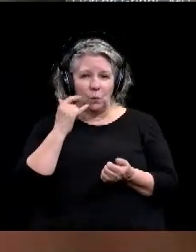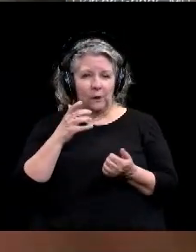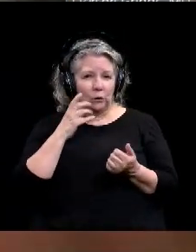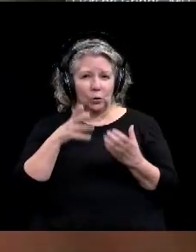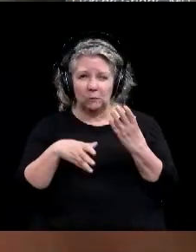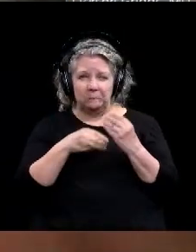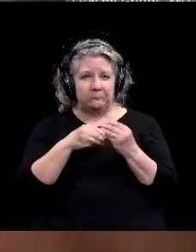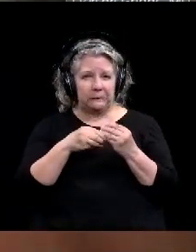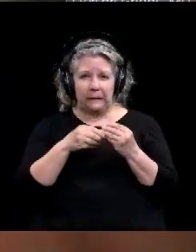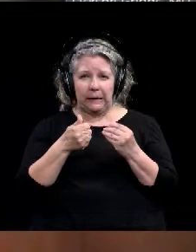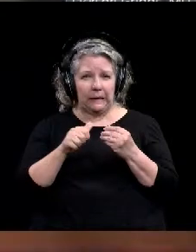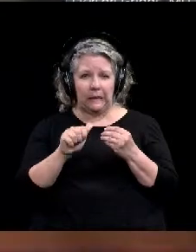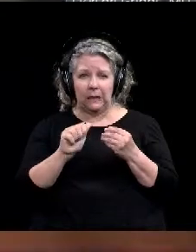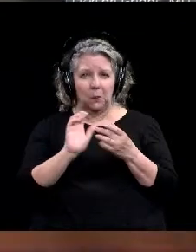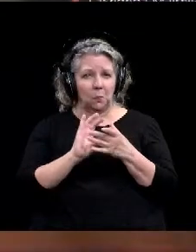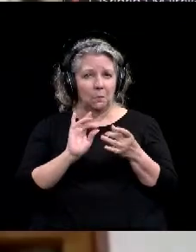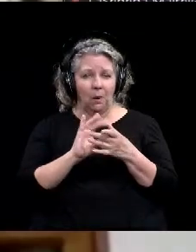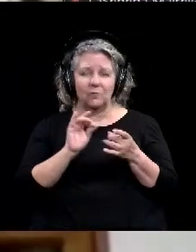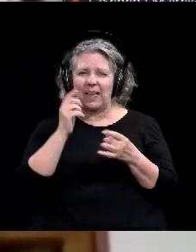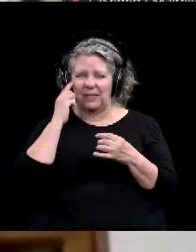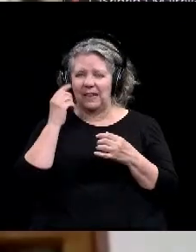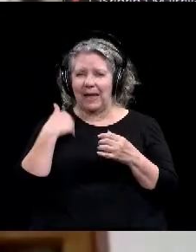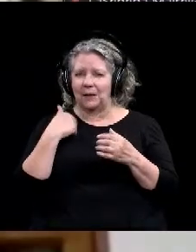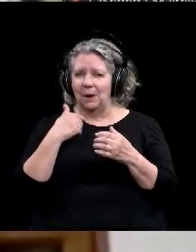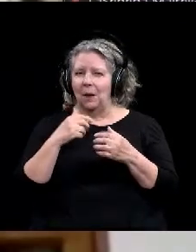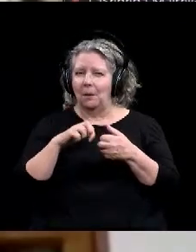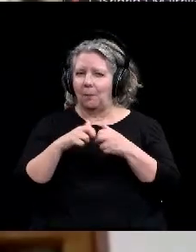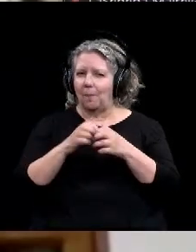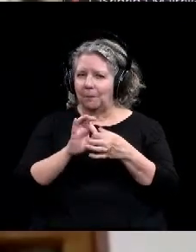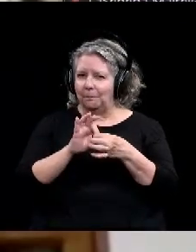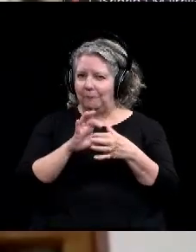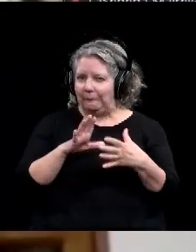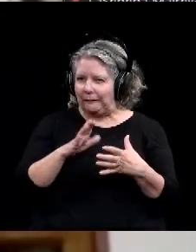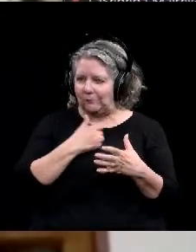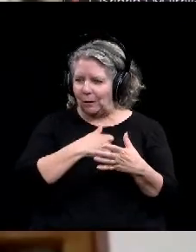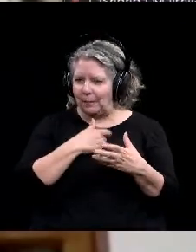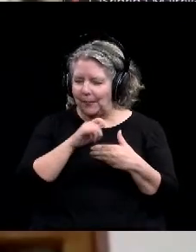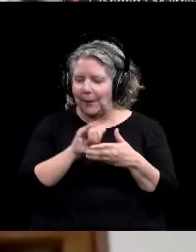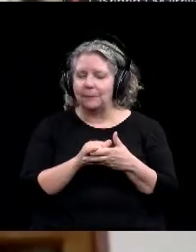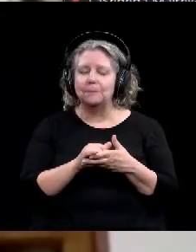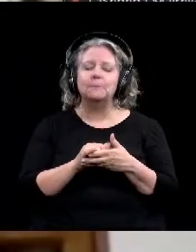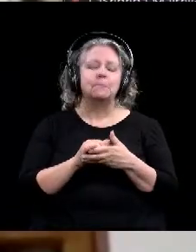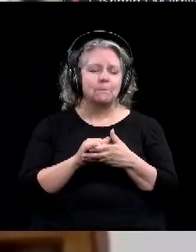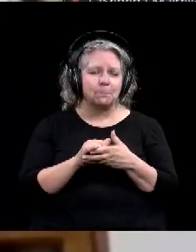doctor kris y qué haría antes de entrar